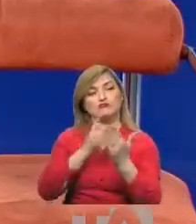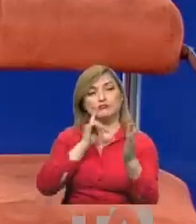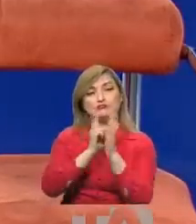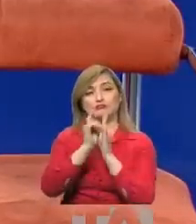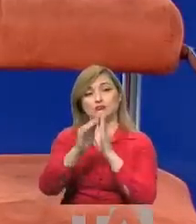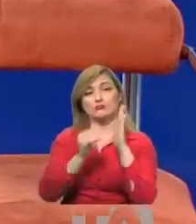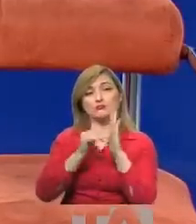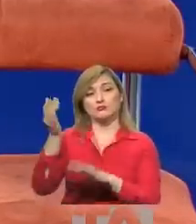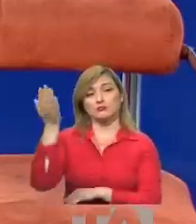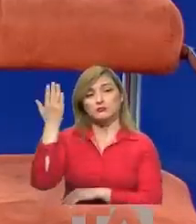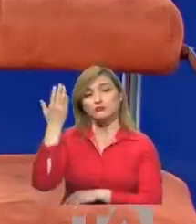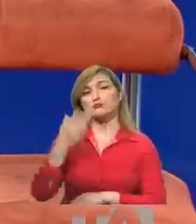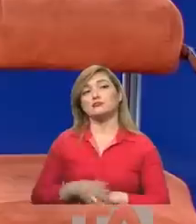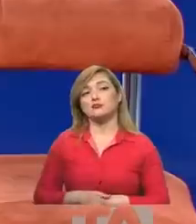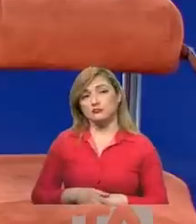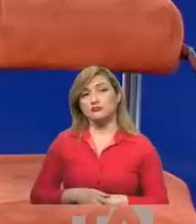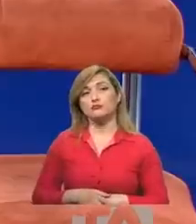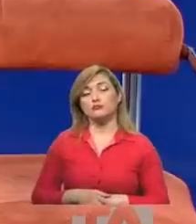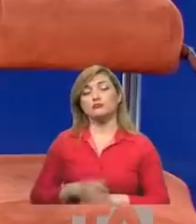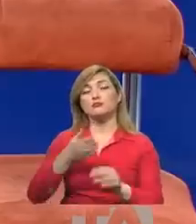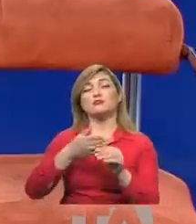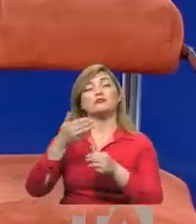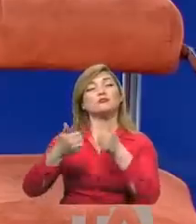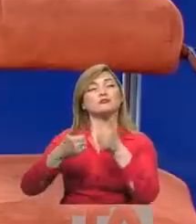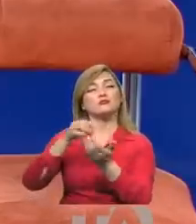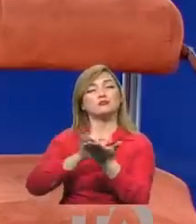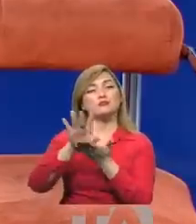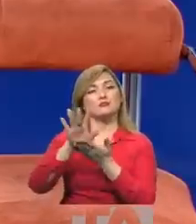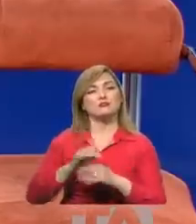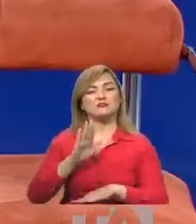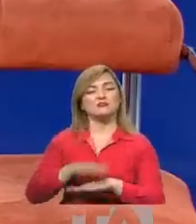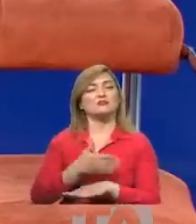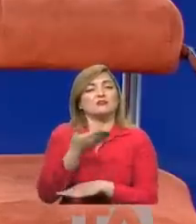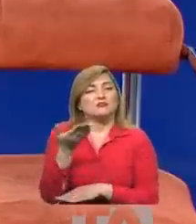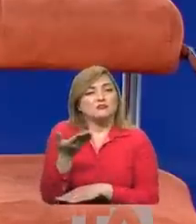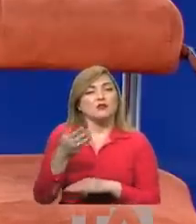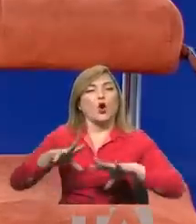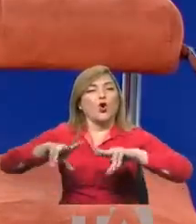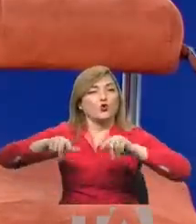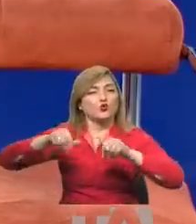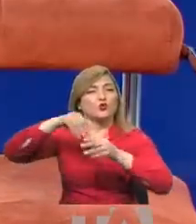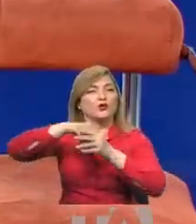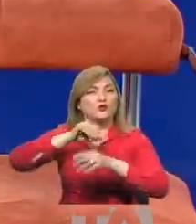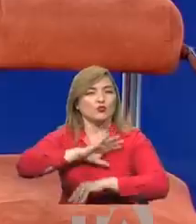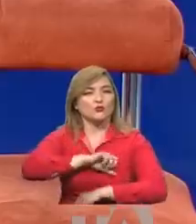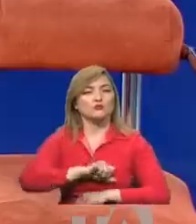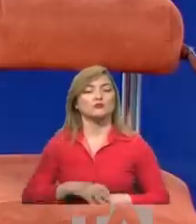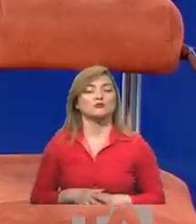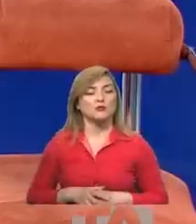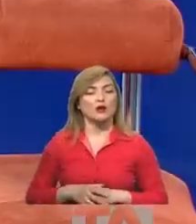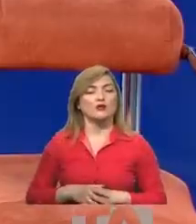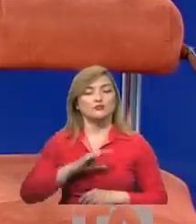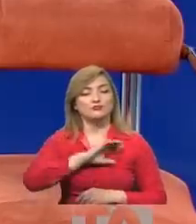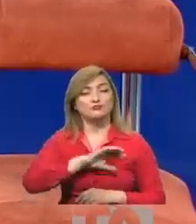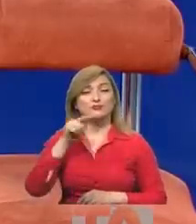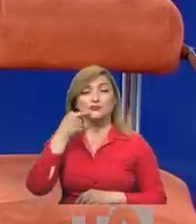revocatoria contra el actual alcalde de Quito por supuestos actos de corrupción dentro del municipio. También proponen una acción de remoción del